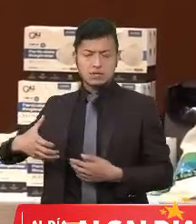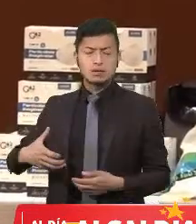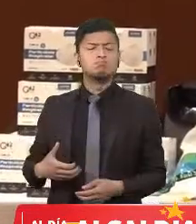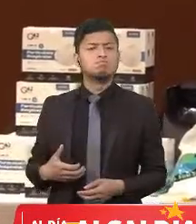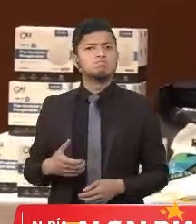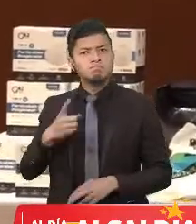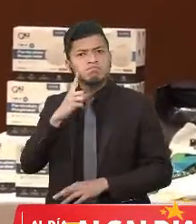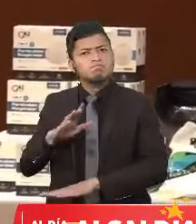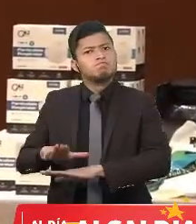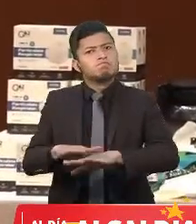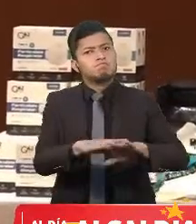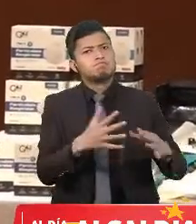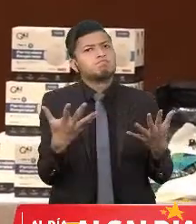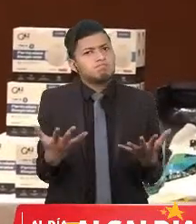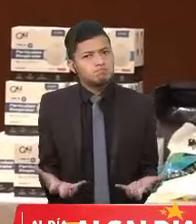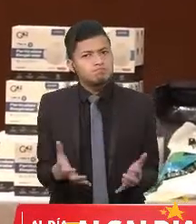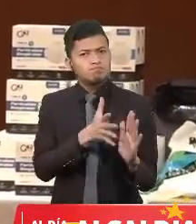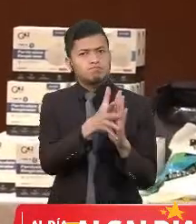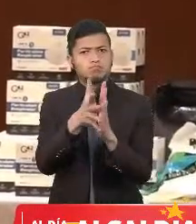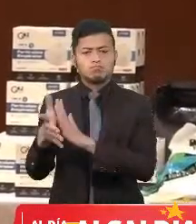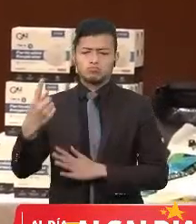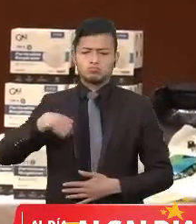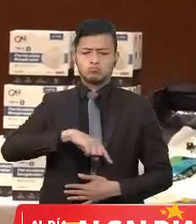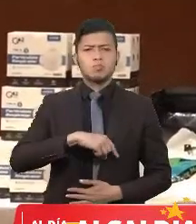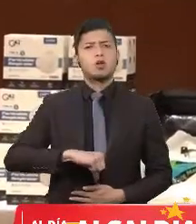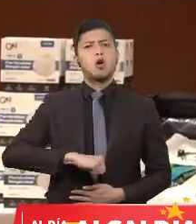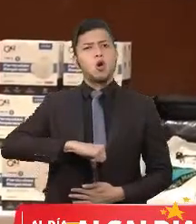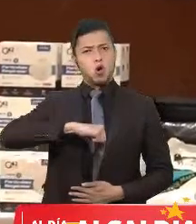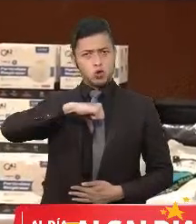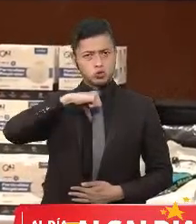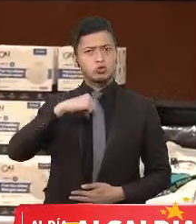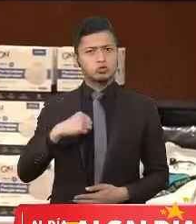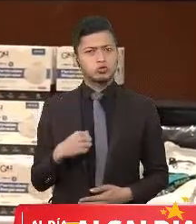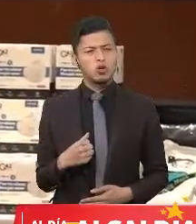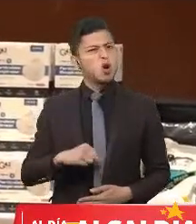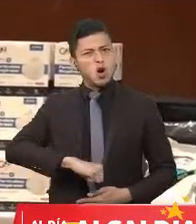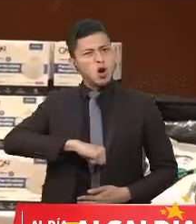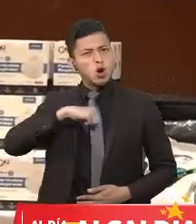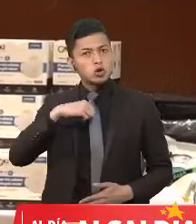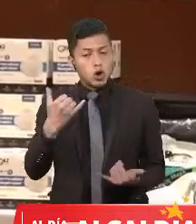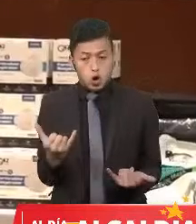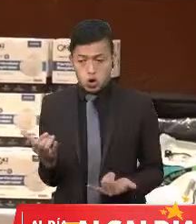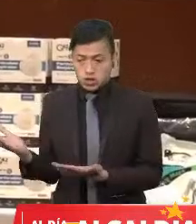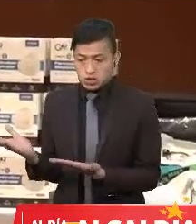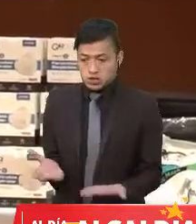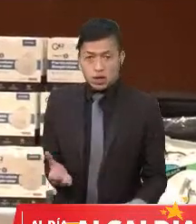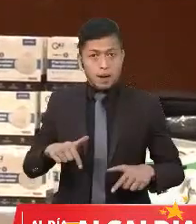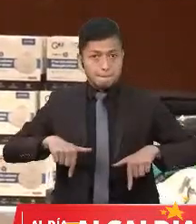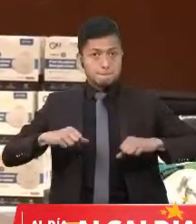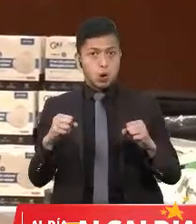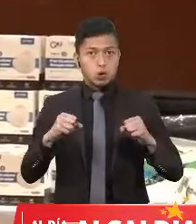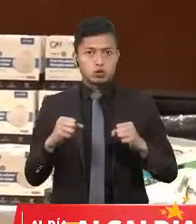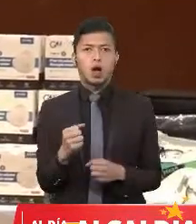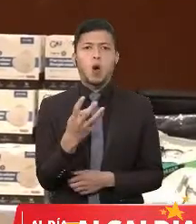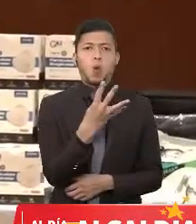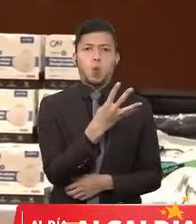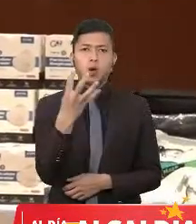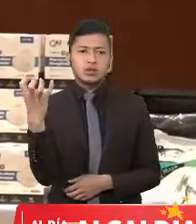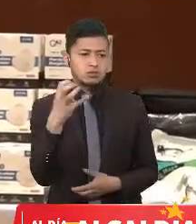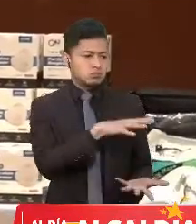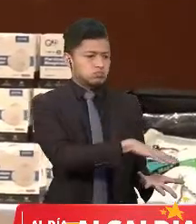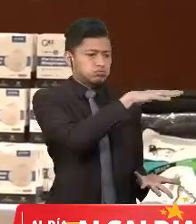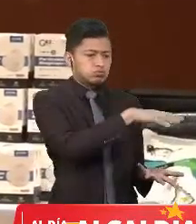queremos manifestar lo orgullosos que nos sentimos de poder traer hoy a Bogotá 400 unidades de